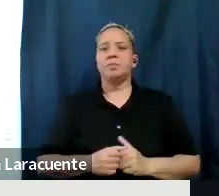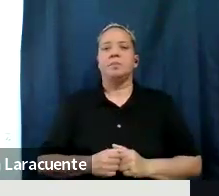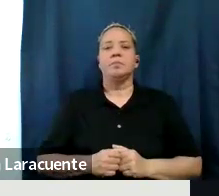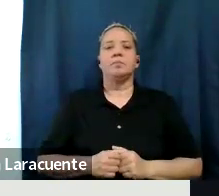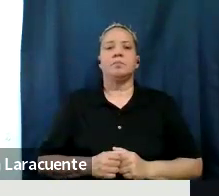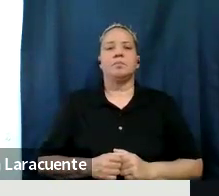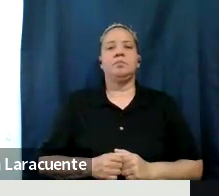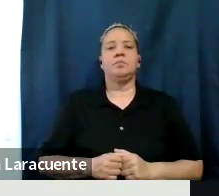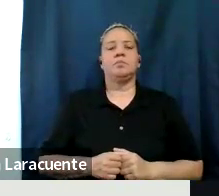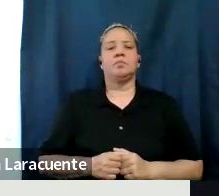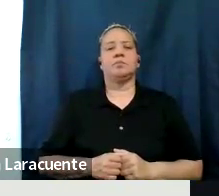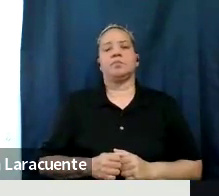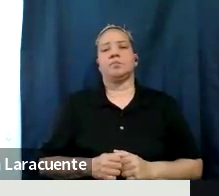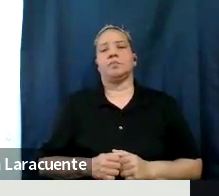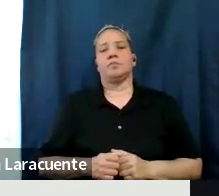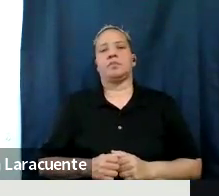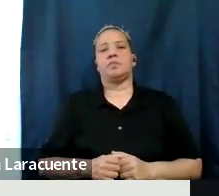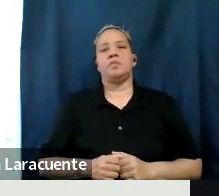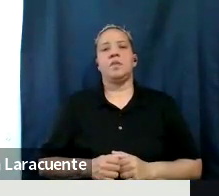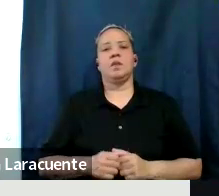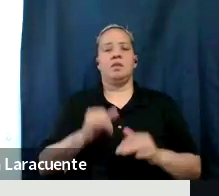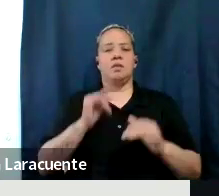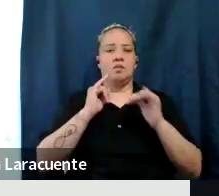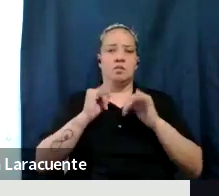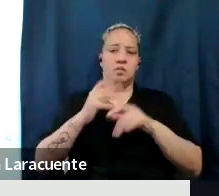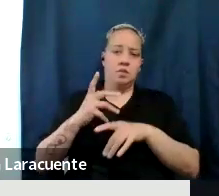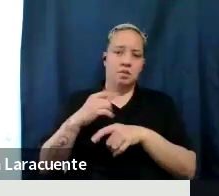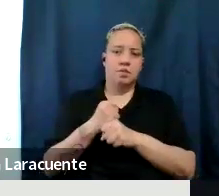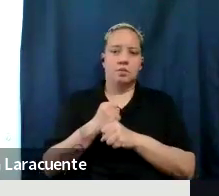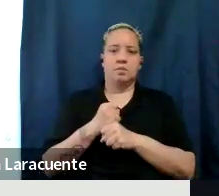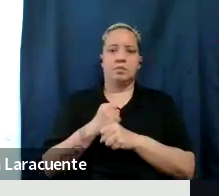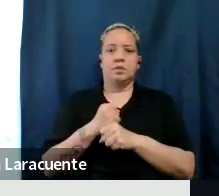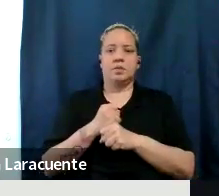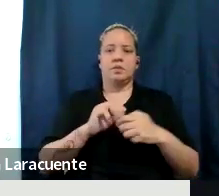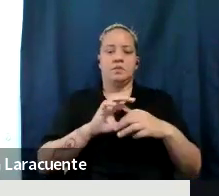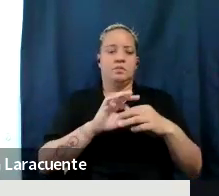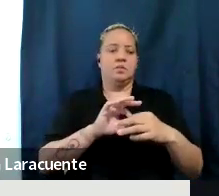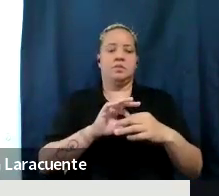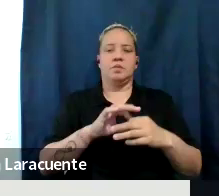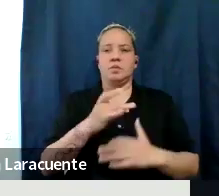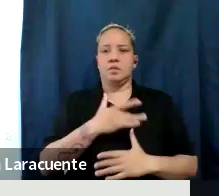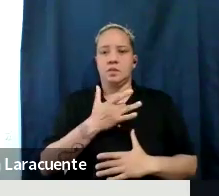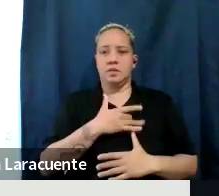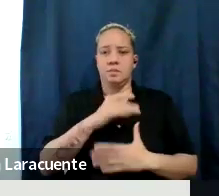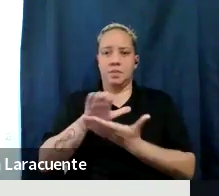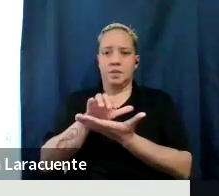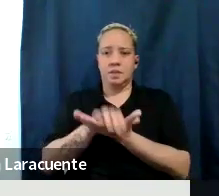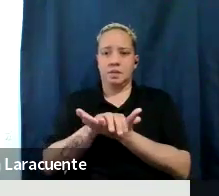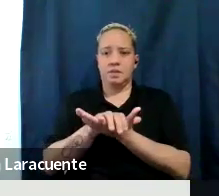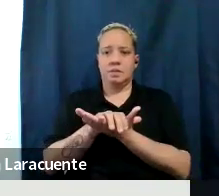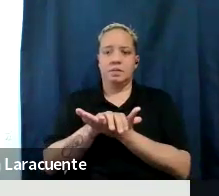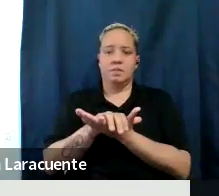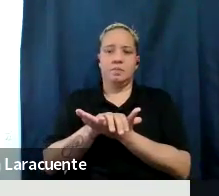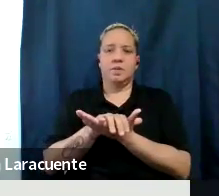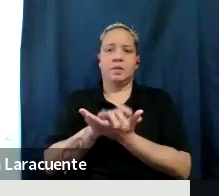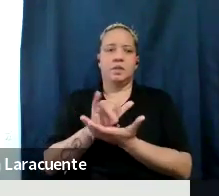A mitad de la entrevista y después de hacer un breve repaso por los vínculos sentimentales del matrimonio con la isla, que